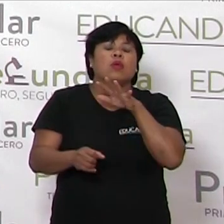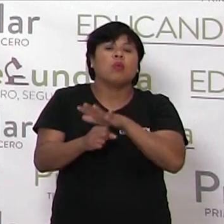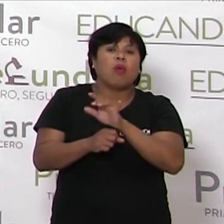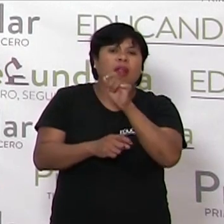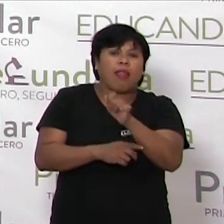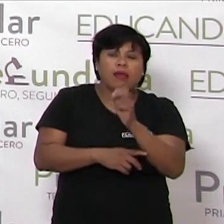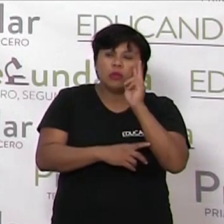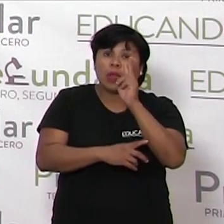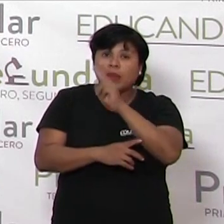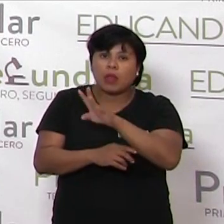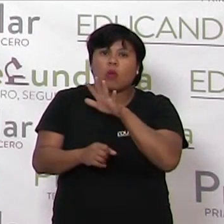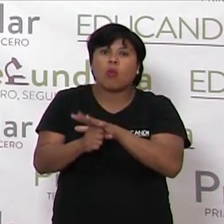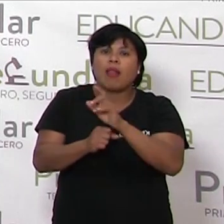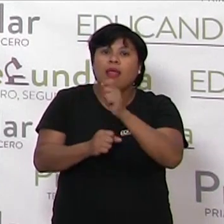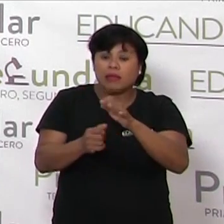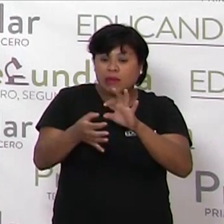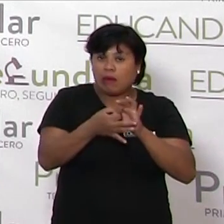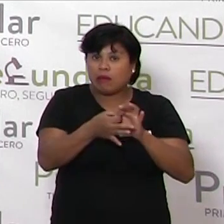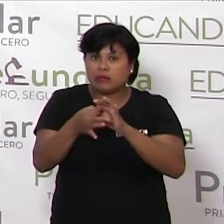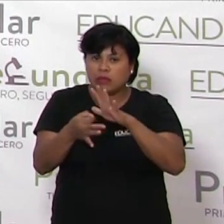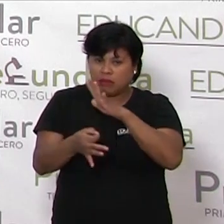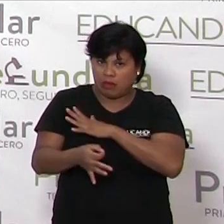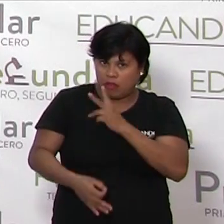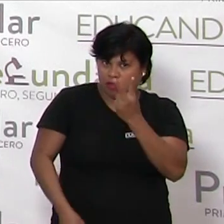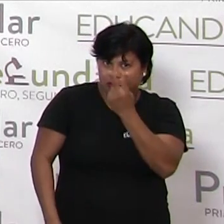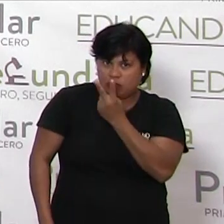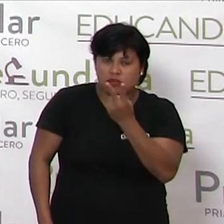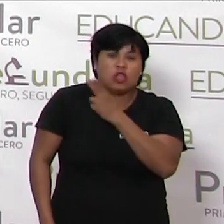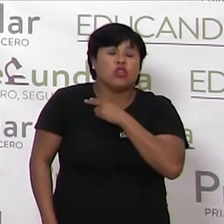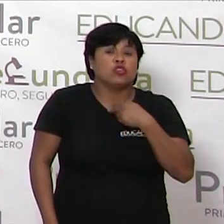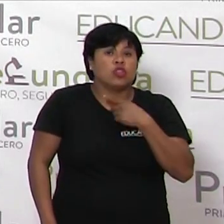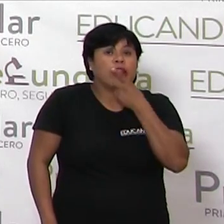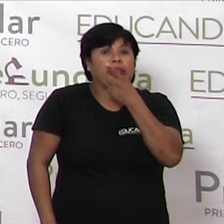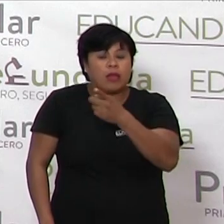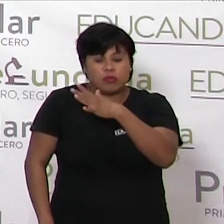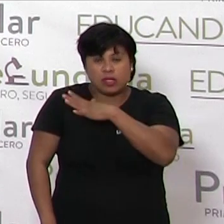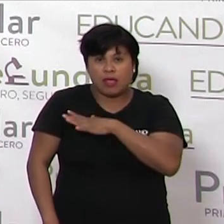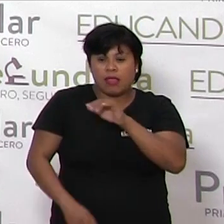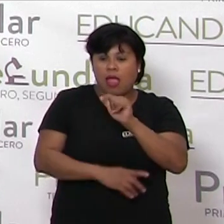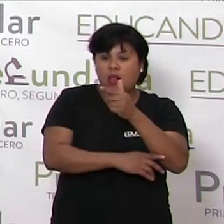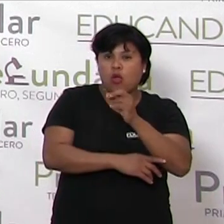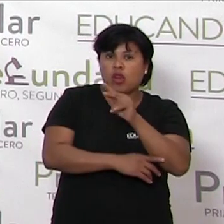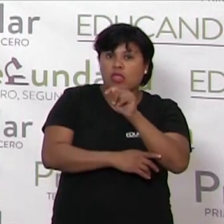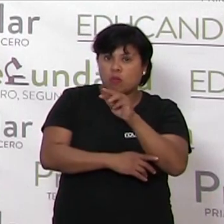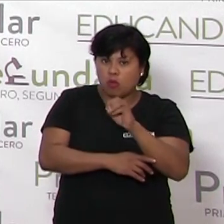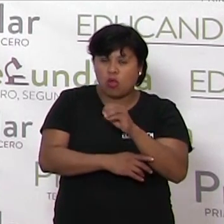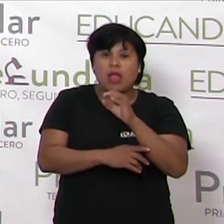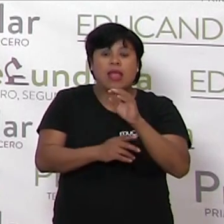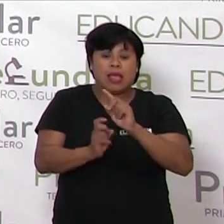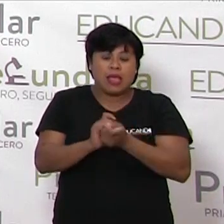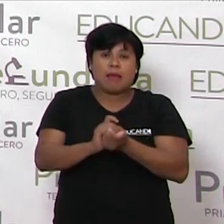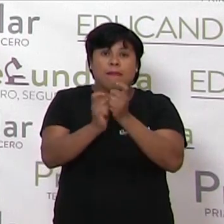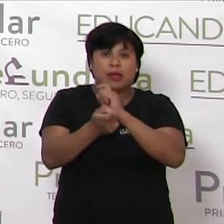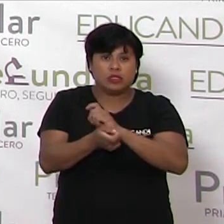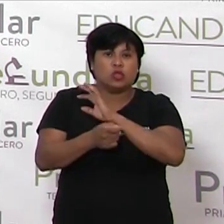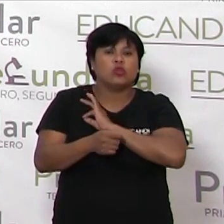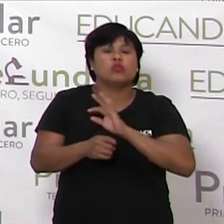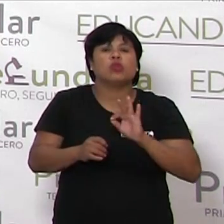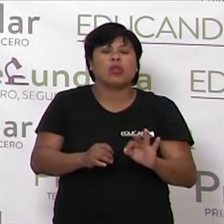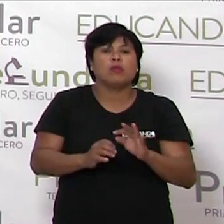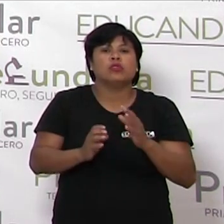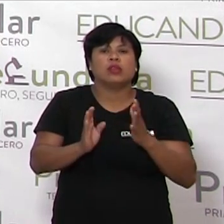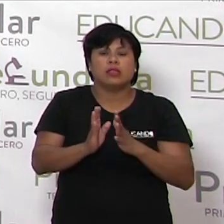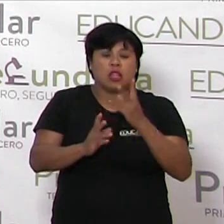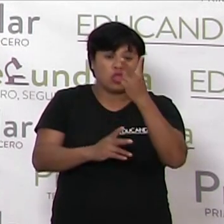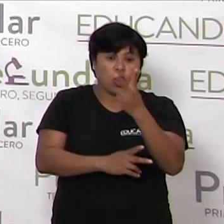es esa relación que guardan entre sí. Y dijimos que hay un algoritmo inverso. Es decir, podemos darnos cuenta